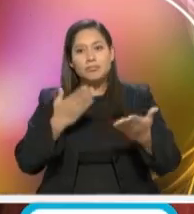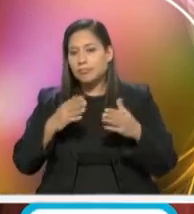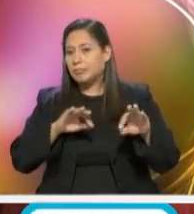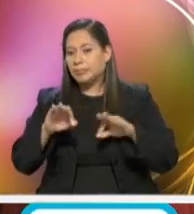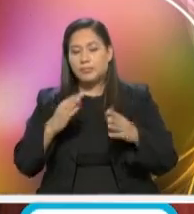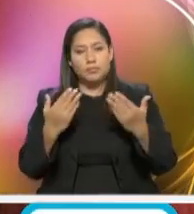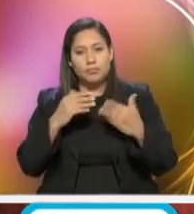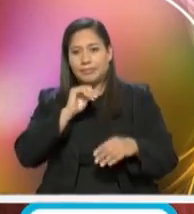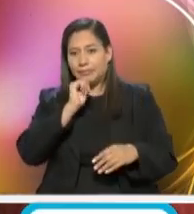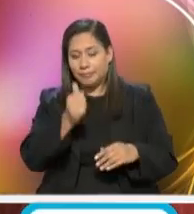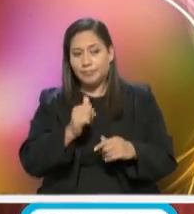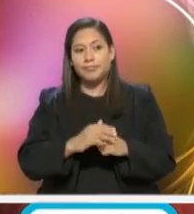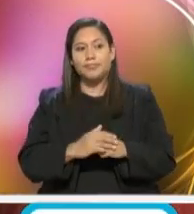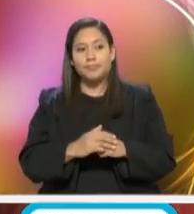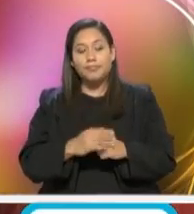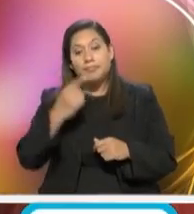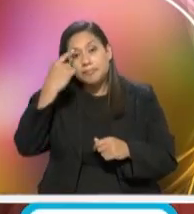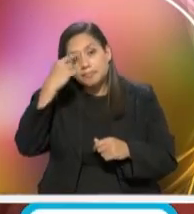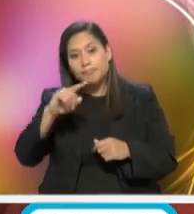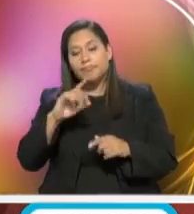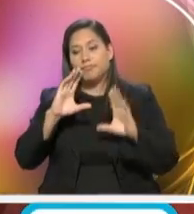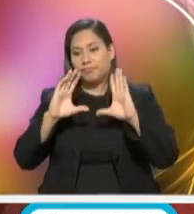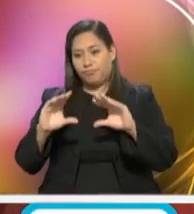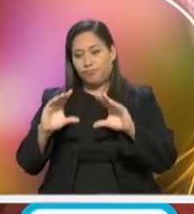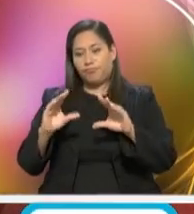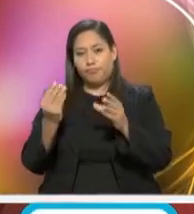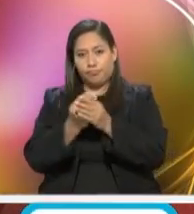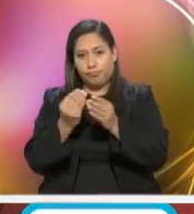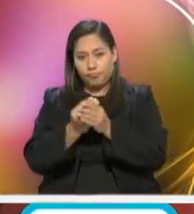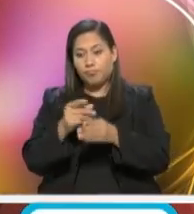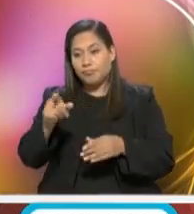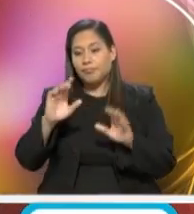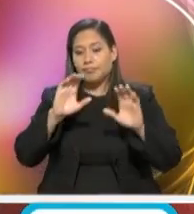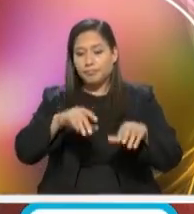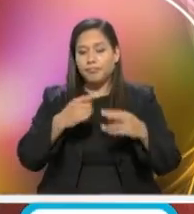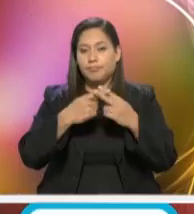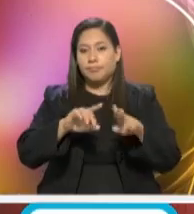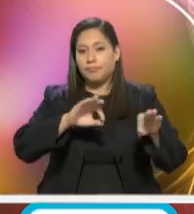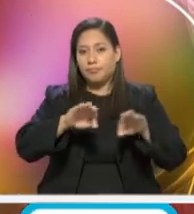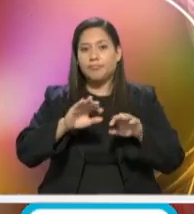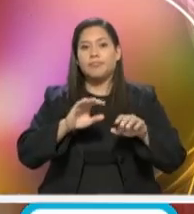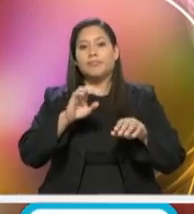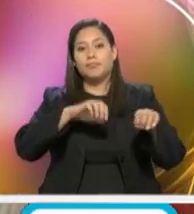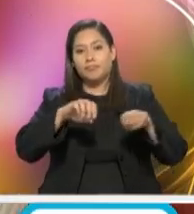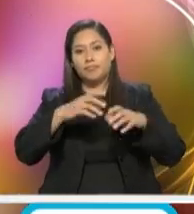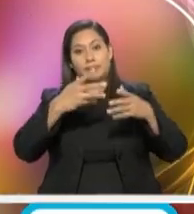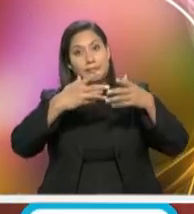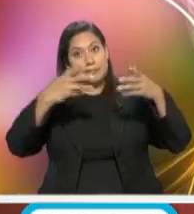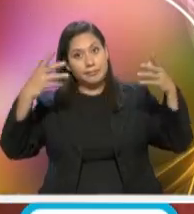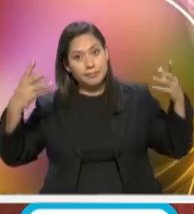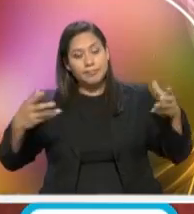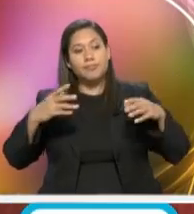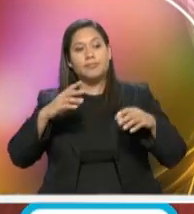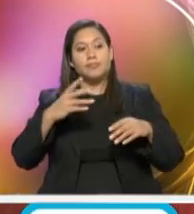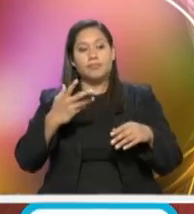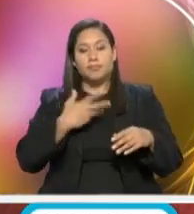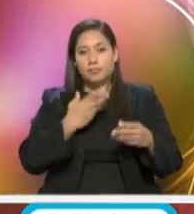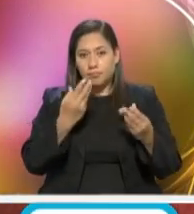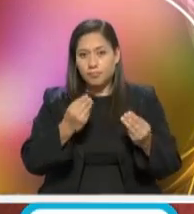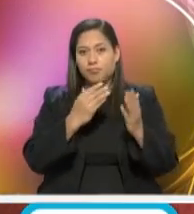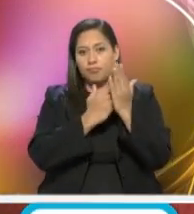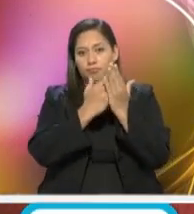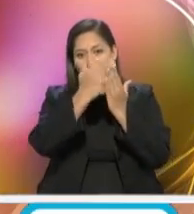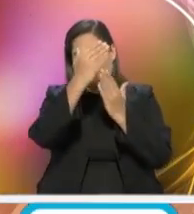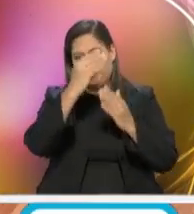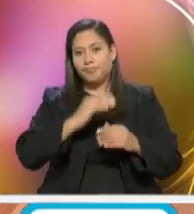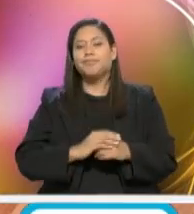están trabajando, para capacitarlos y que empiecen a trabajar en una empresa, de estas empresas grandes, donde hay un montón de crecimiento,